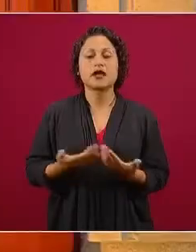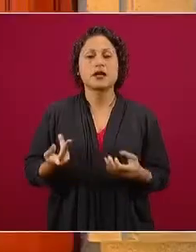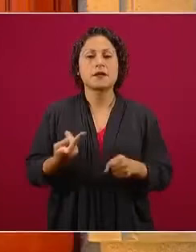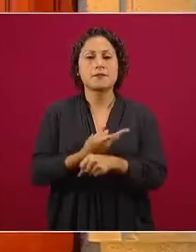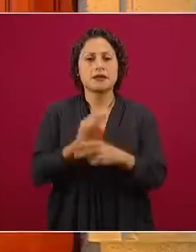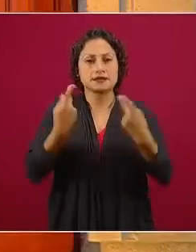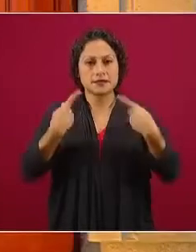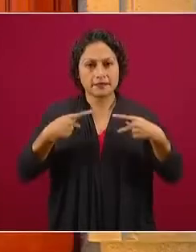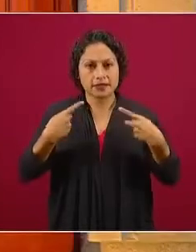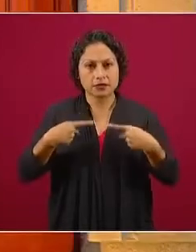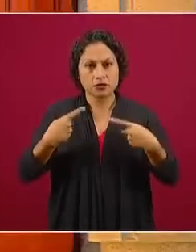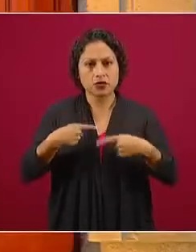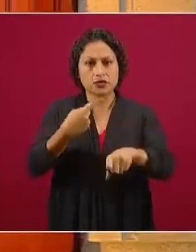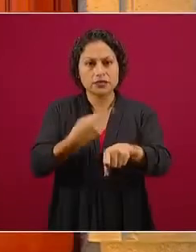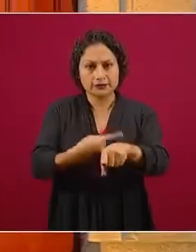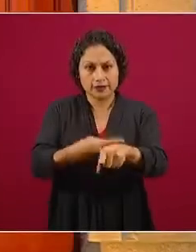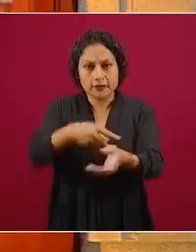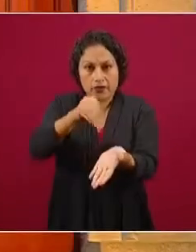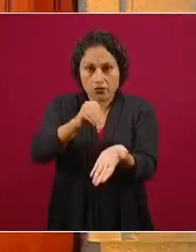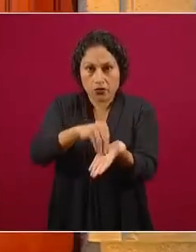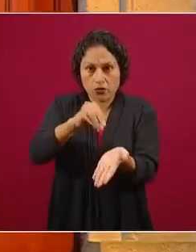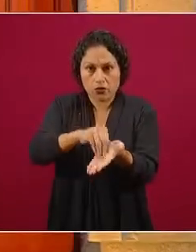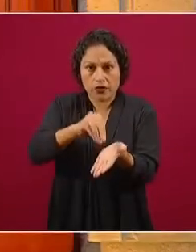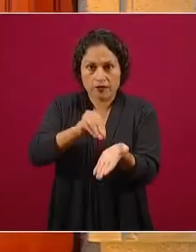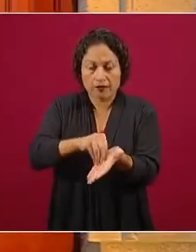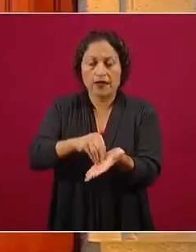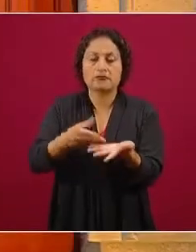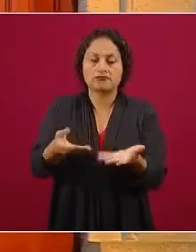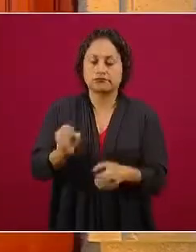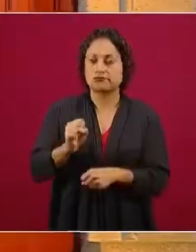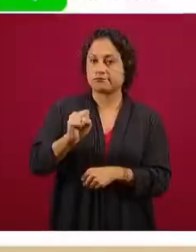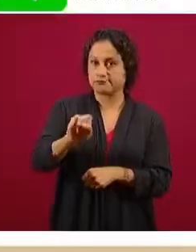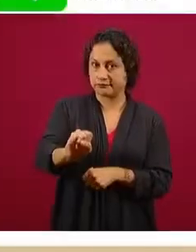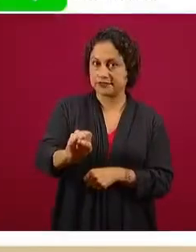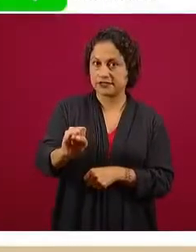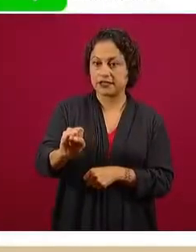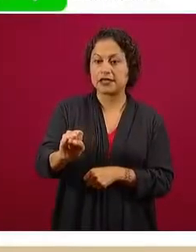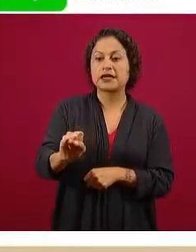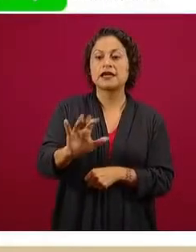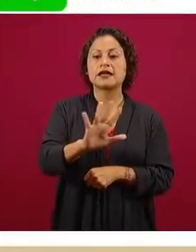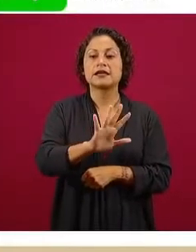conforman la epidemia activa en México, es decir, más allá de que son